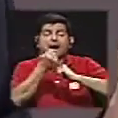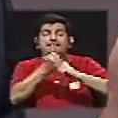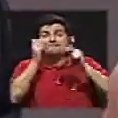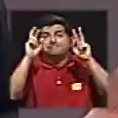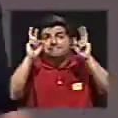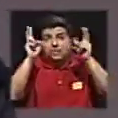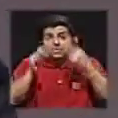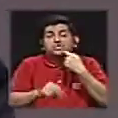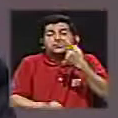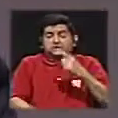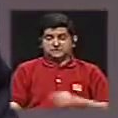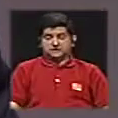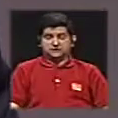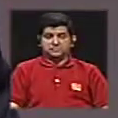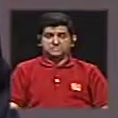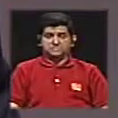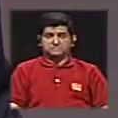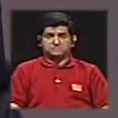con la venia